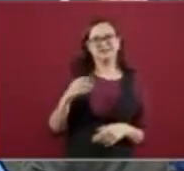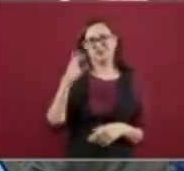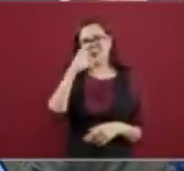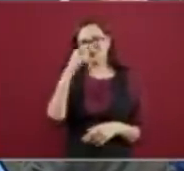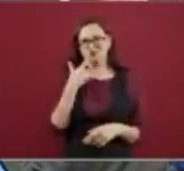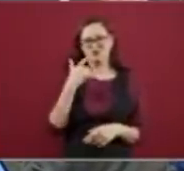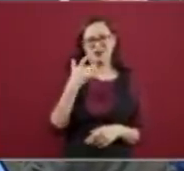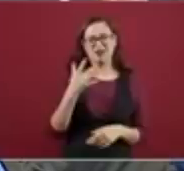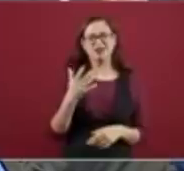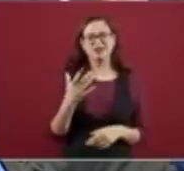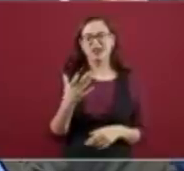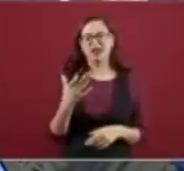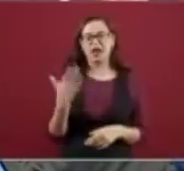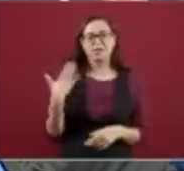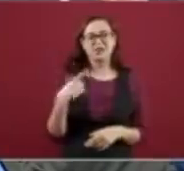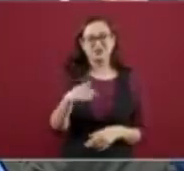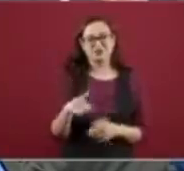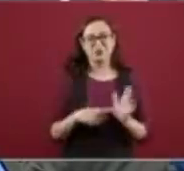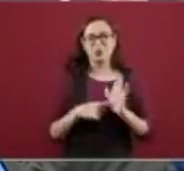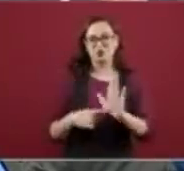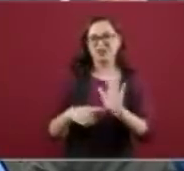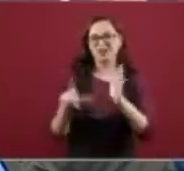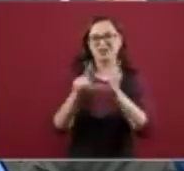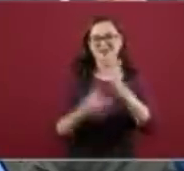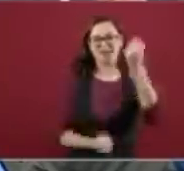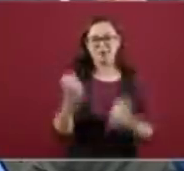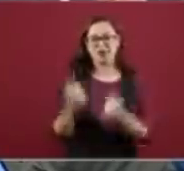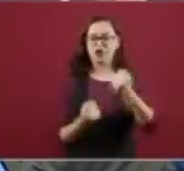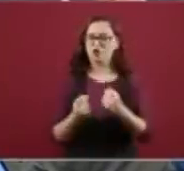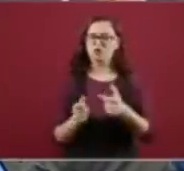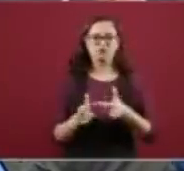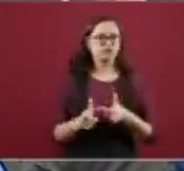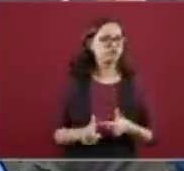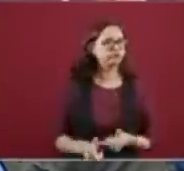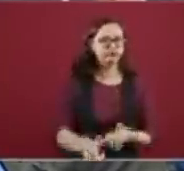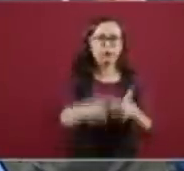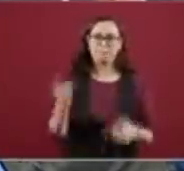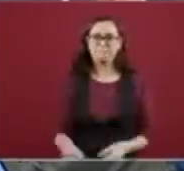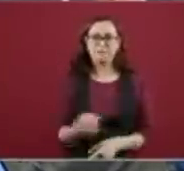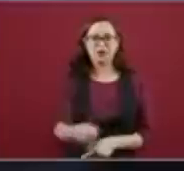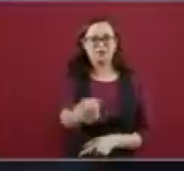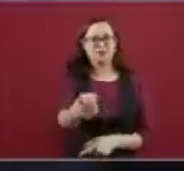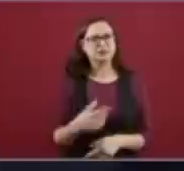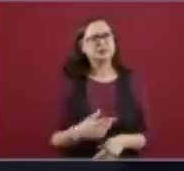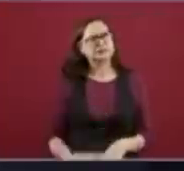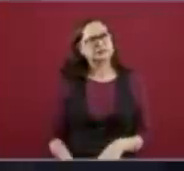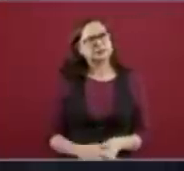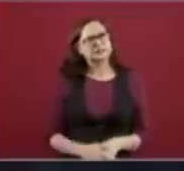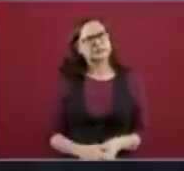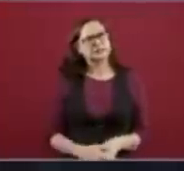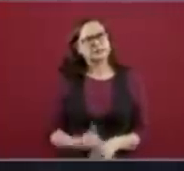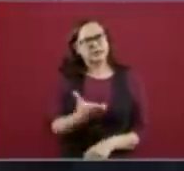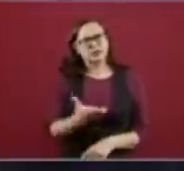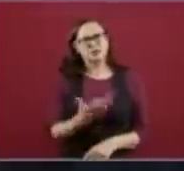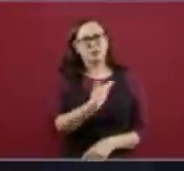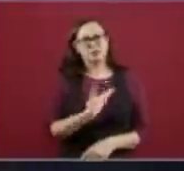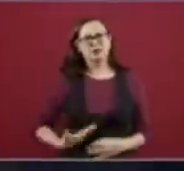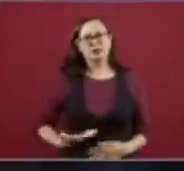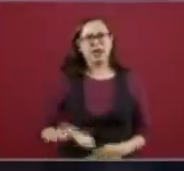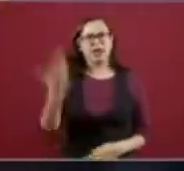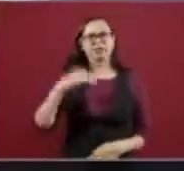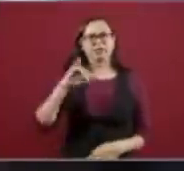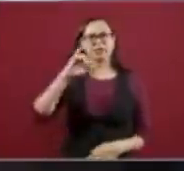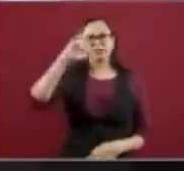nos mostró hace un par de días y entonces preguntaban si el señor presidente, cuando fue jefe de